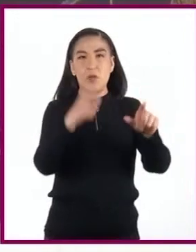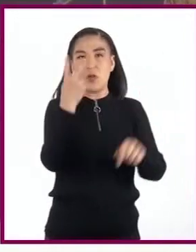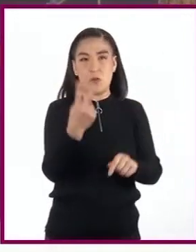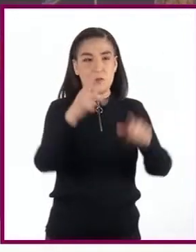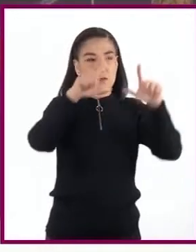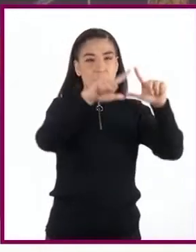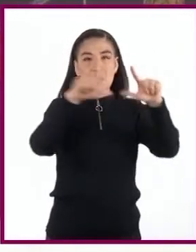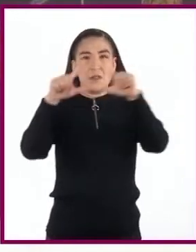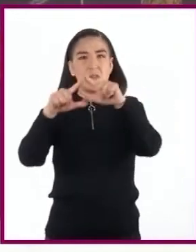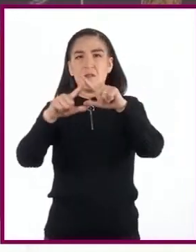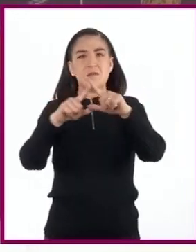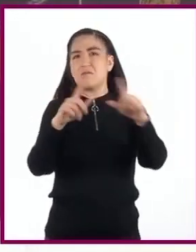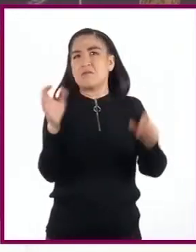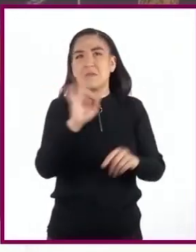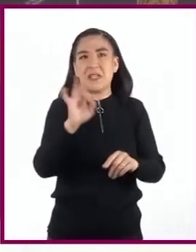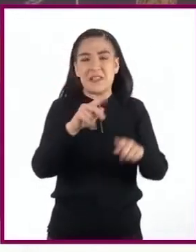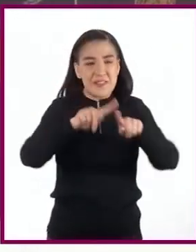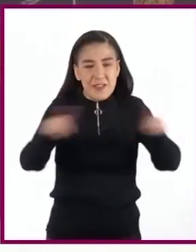no fueran iguales?